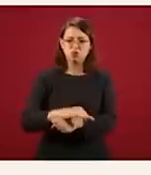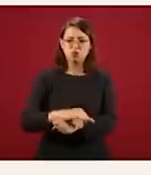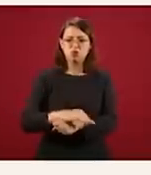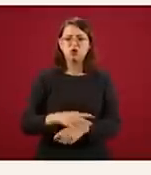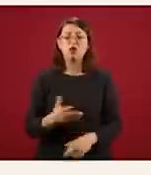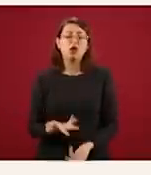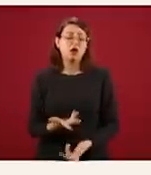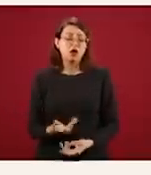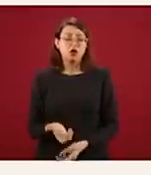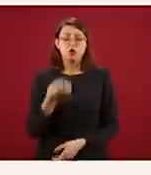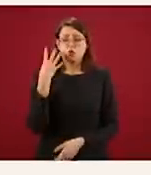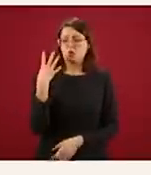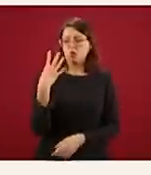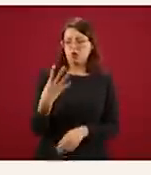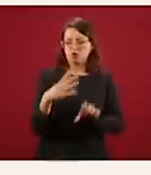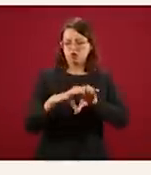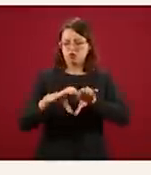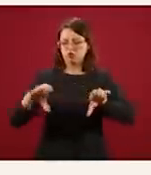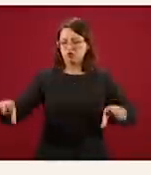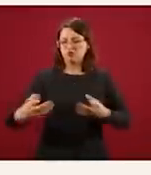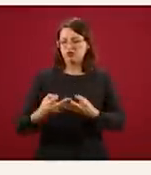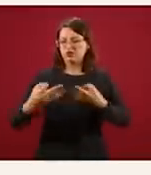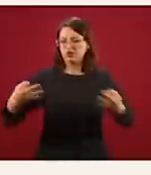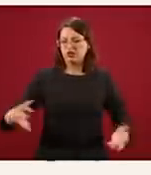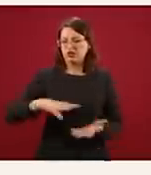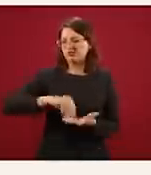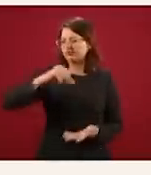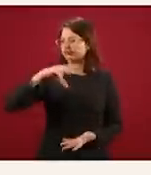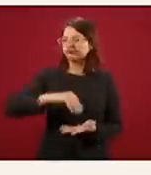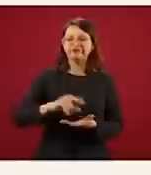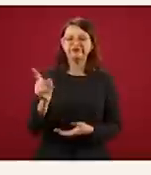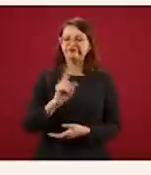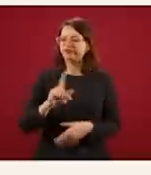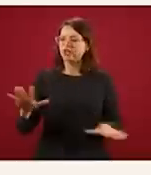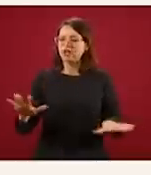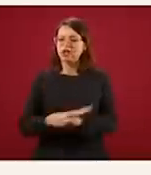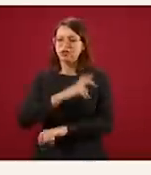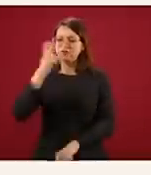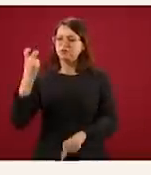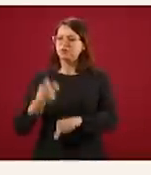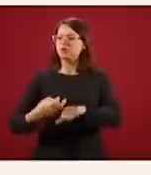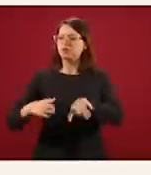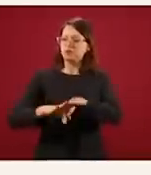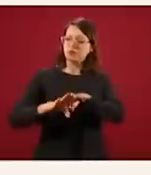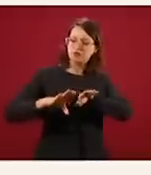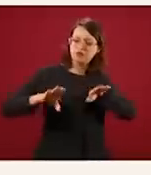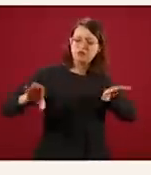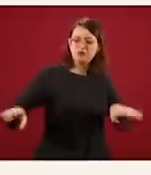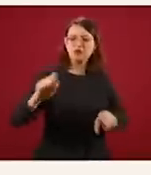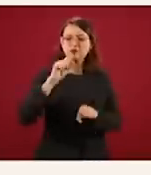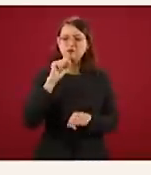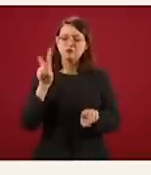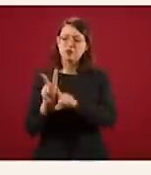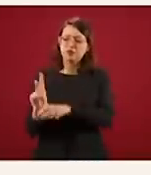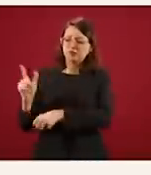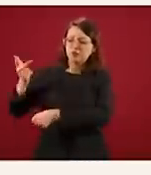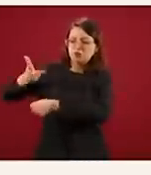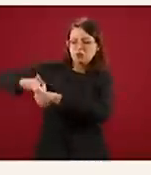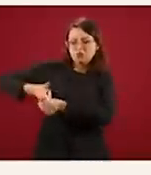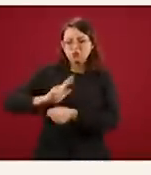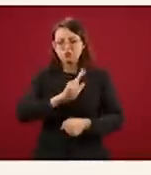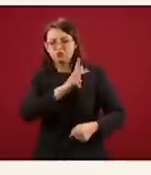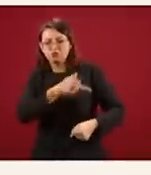de alta incidencia. Se instalaron sistemas de alerta en 308 kilómetros de ductos, no tenían ese